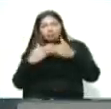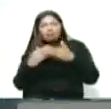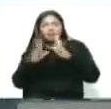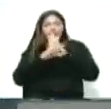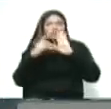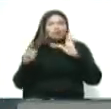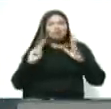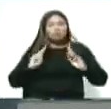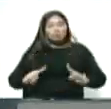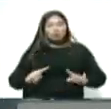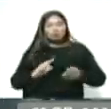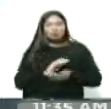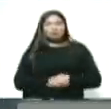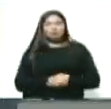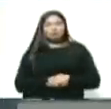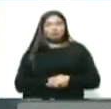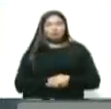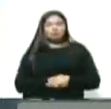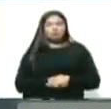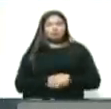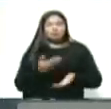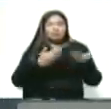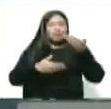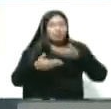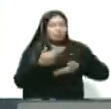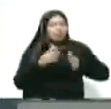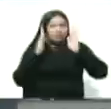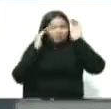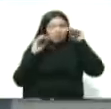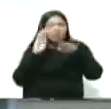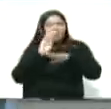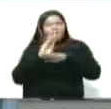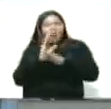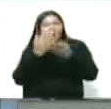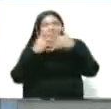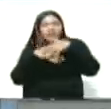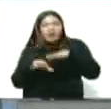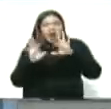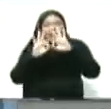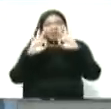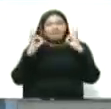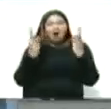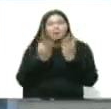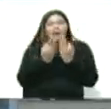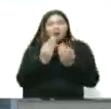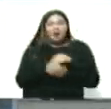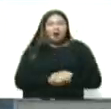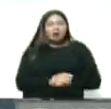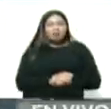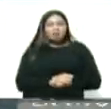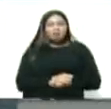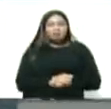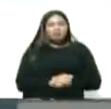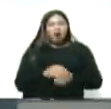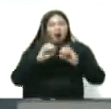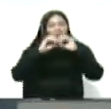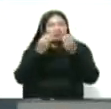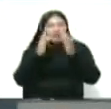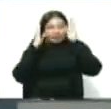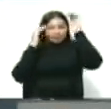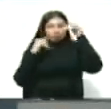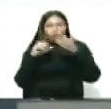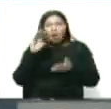derechos humanos, el servicio de abordaje de protección integral a la familia, la oficina de atención